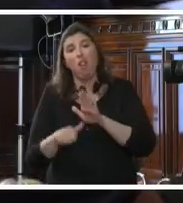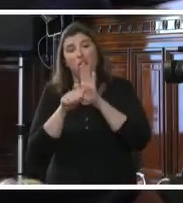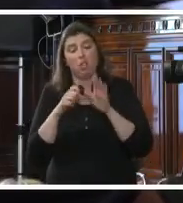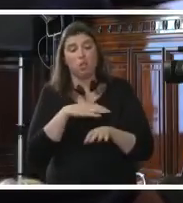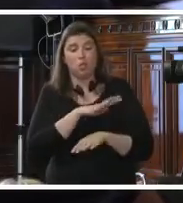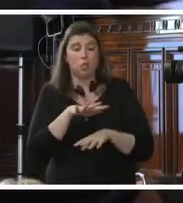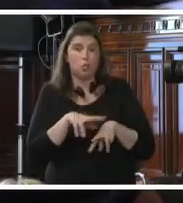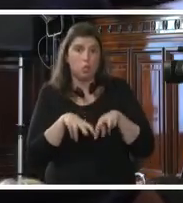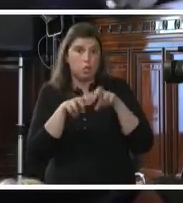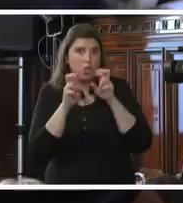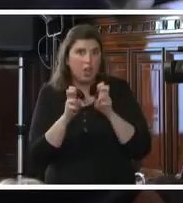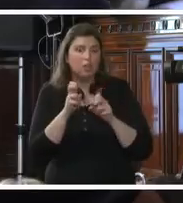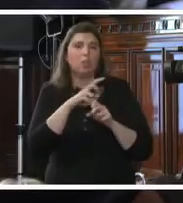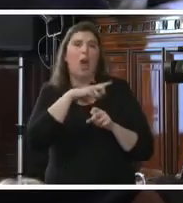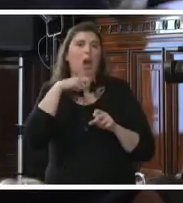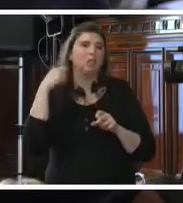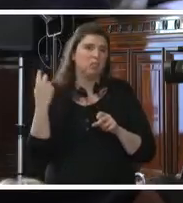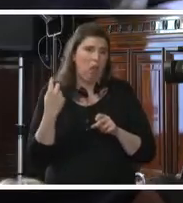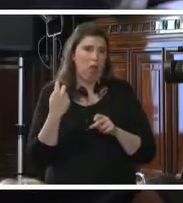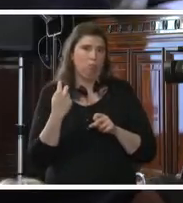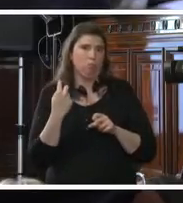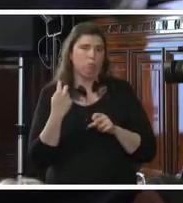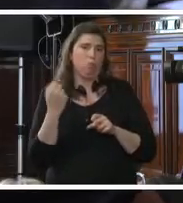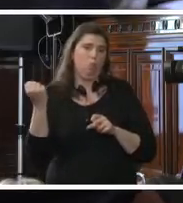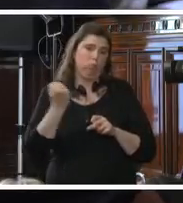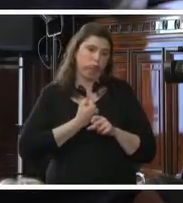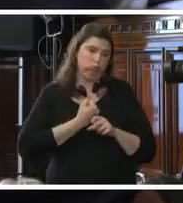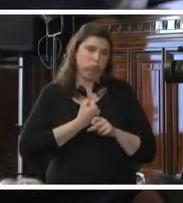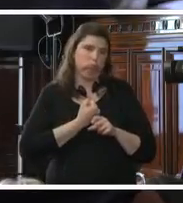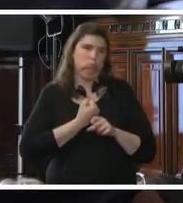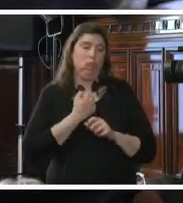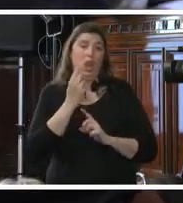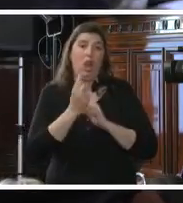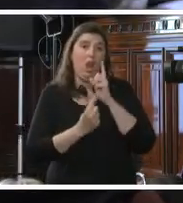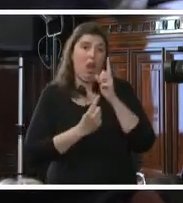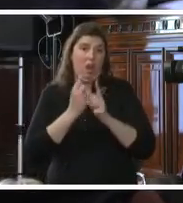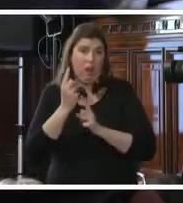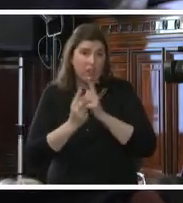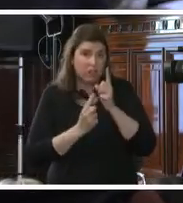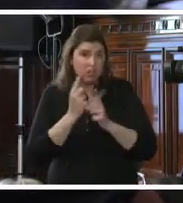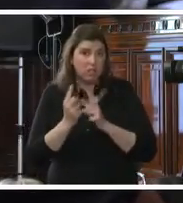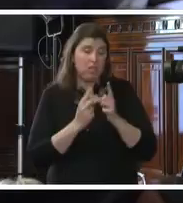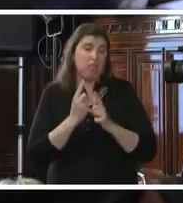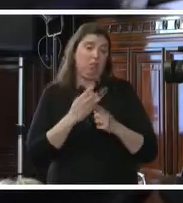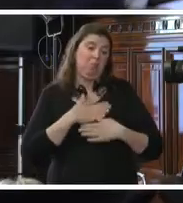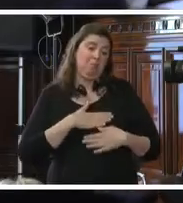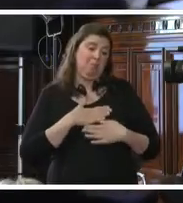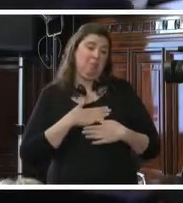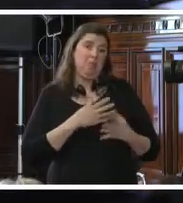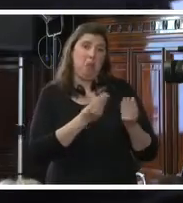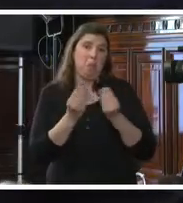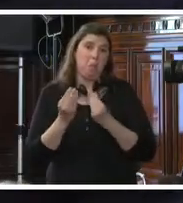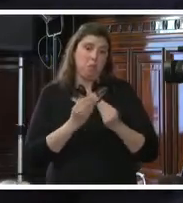sociales están siendo asesinados cobardemente y a veces con la complacencia de muchos